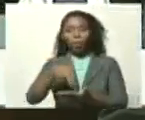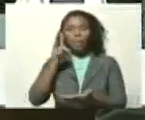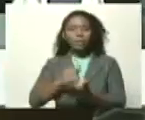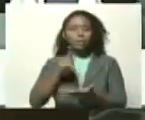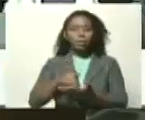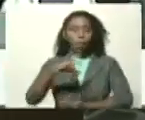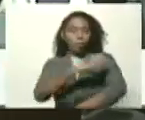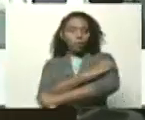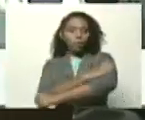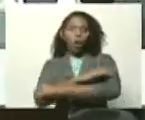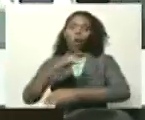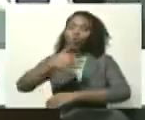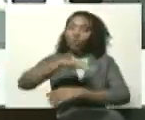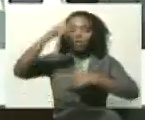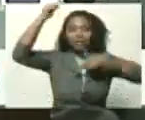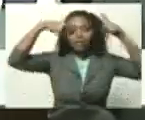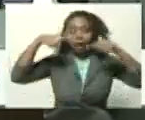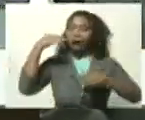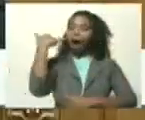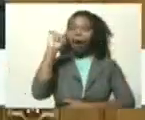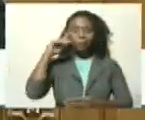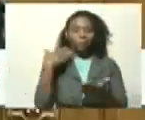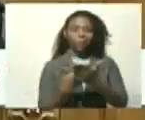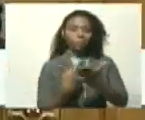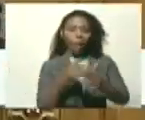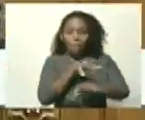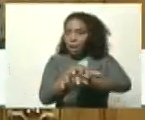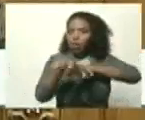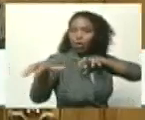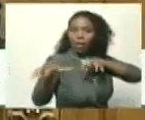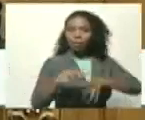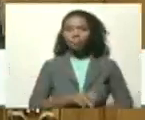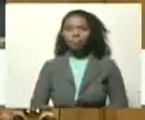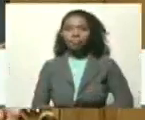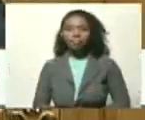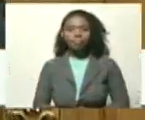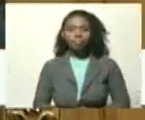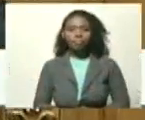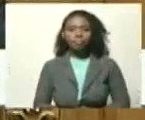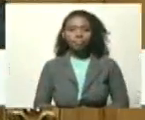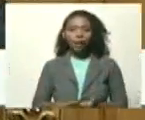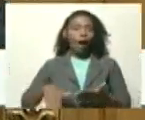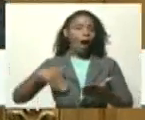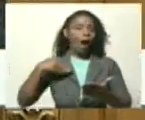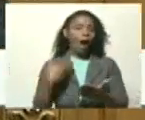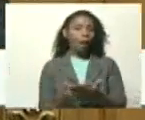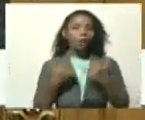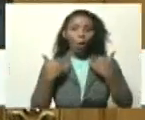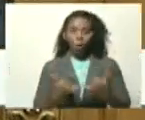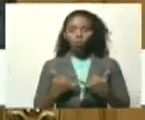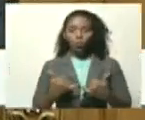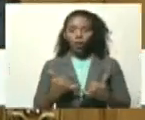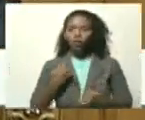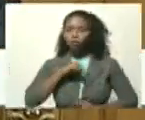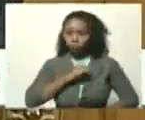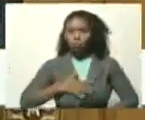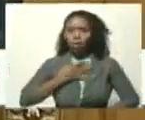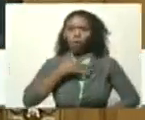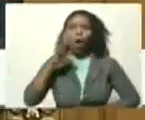de la oposición, pero donde el chavismo tiene evidente mayoría. Y hasta ahora nosotros podemos hablar